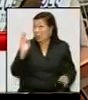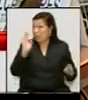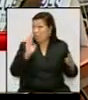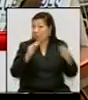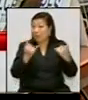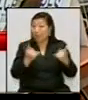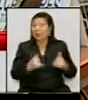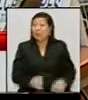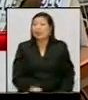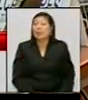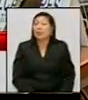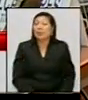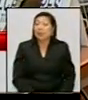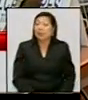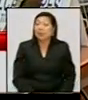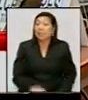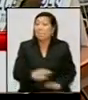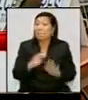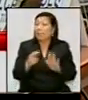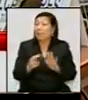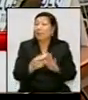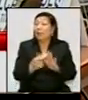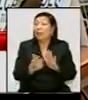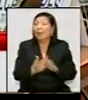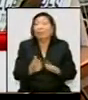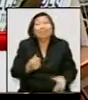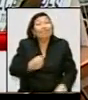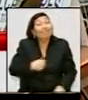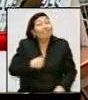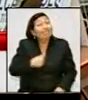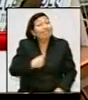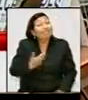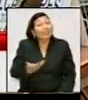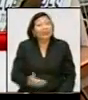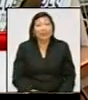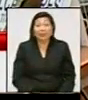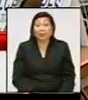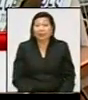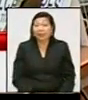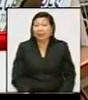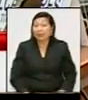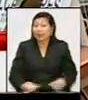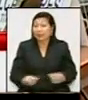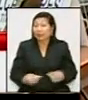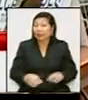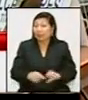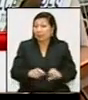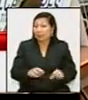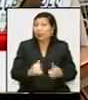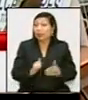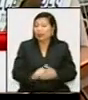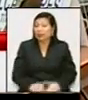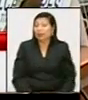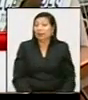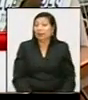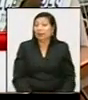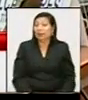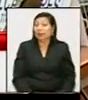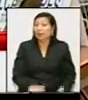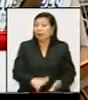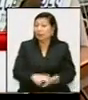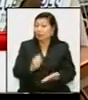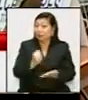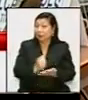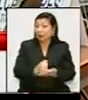a este proyecto de ley. Es lamentable nuevamente que una discusión que en el Pleno mereció una aprobación